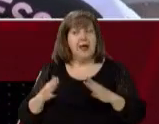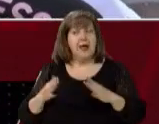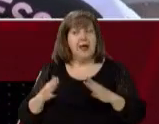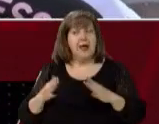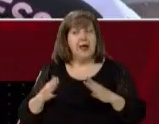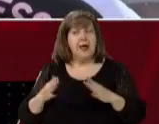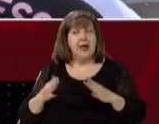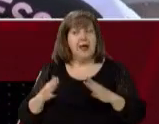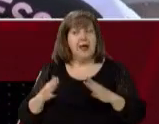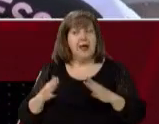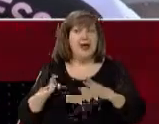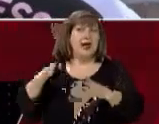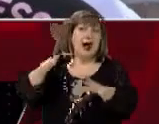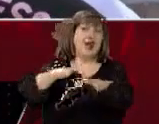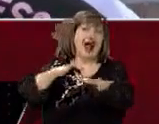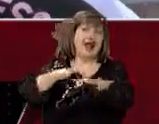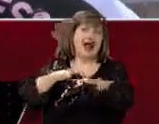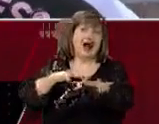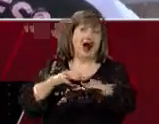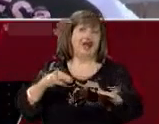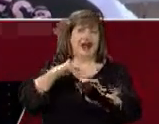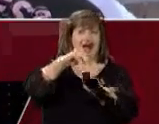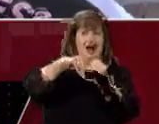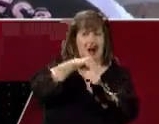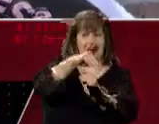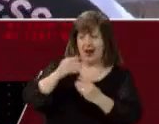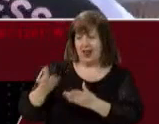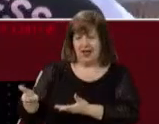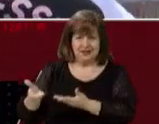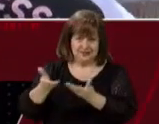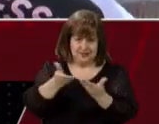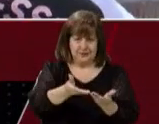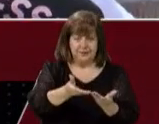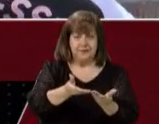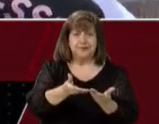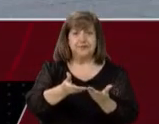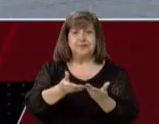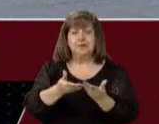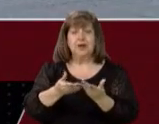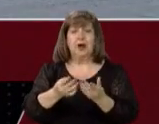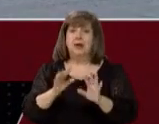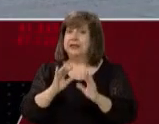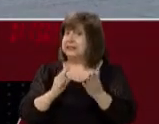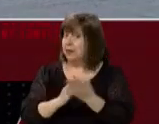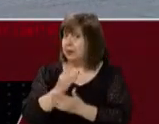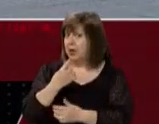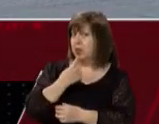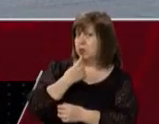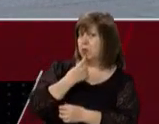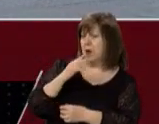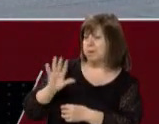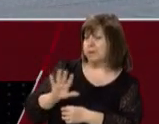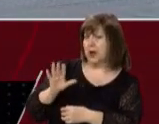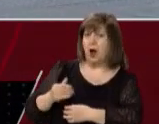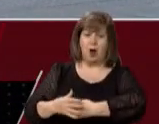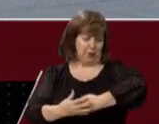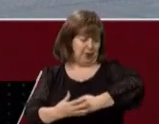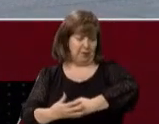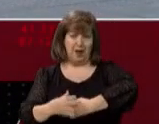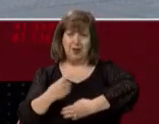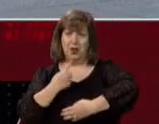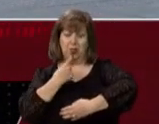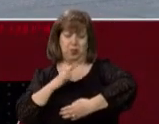consultar con su médico de cabecera. Obviamente que ante la duda, digamos, uno debe consultar porque son lactantes pequeños